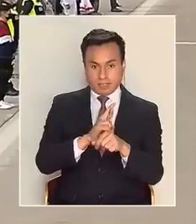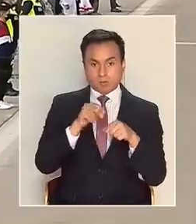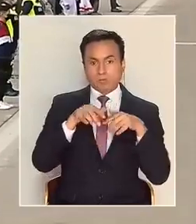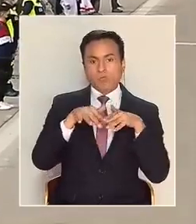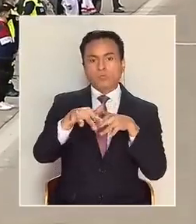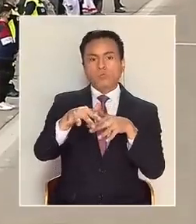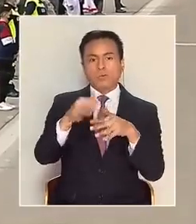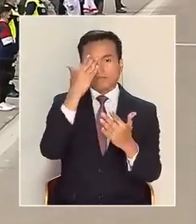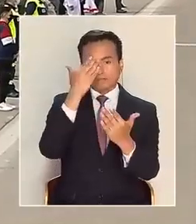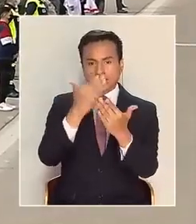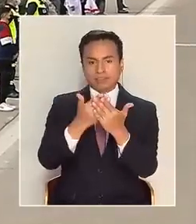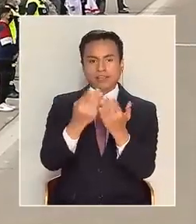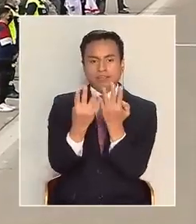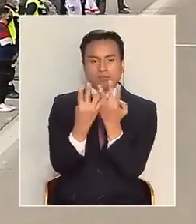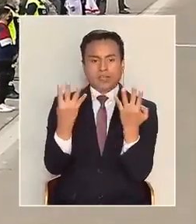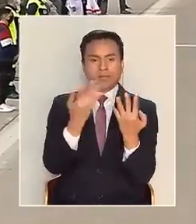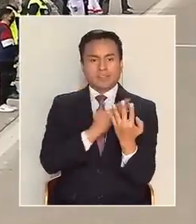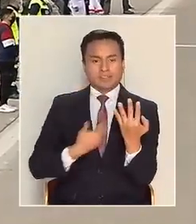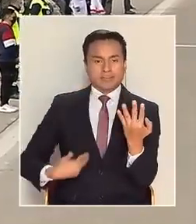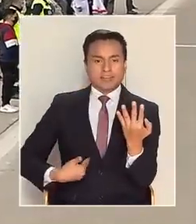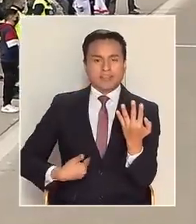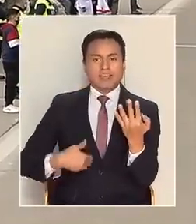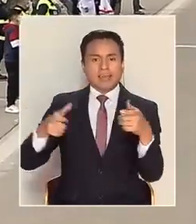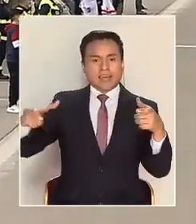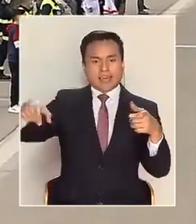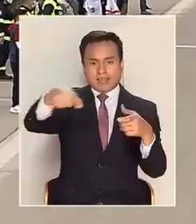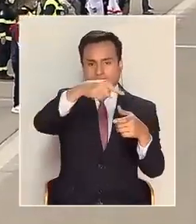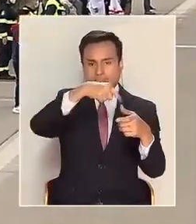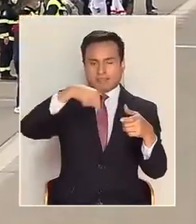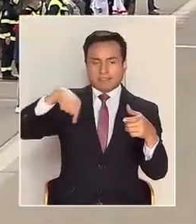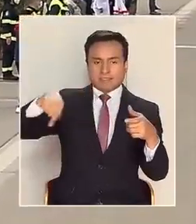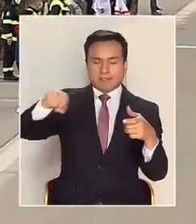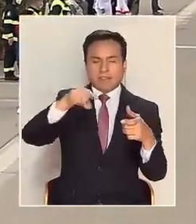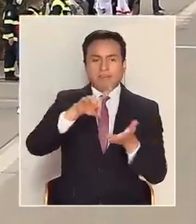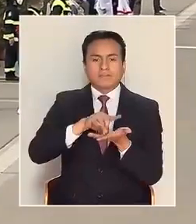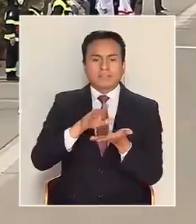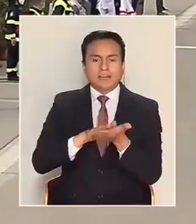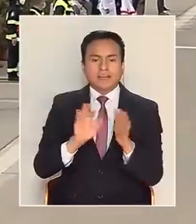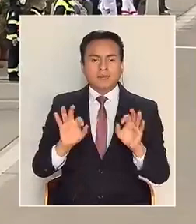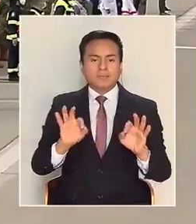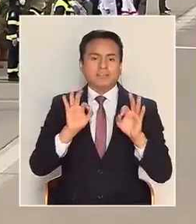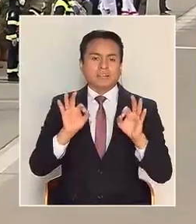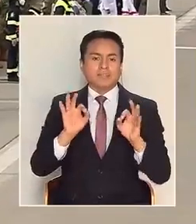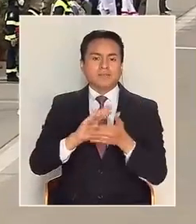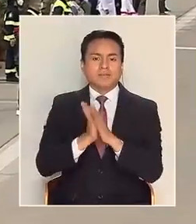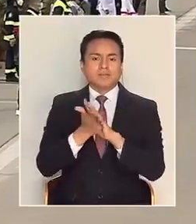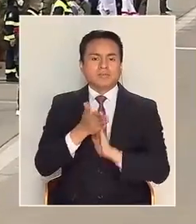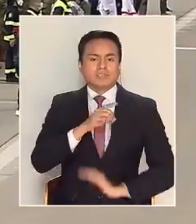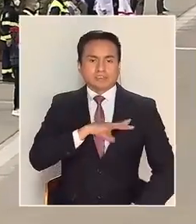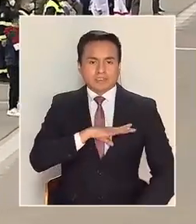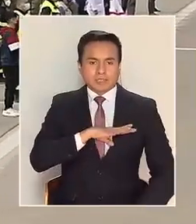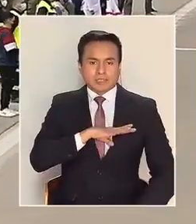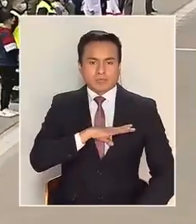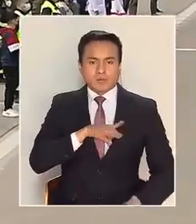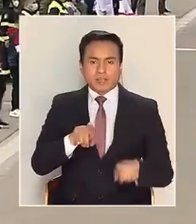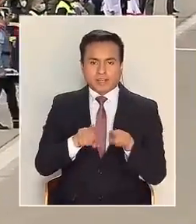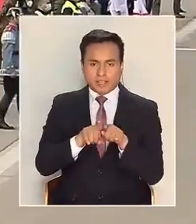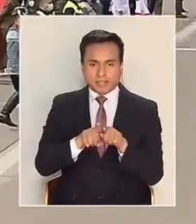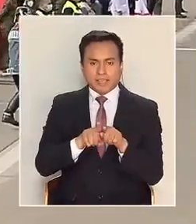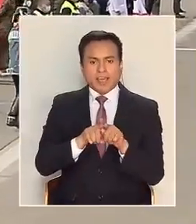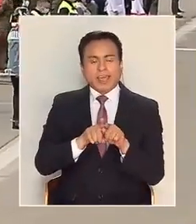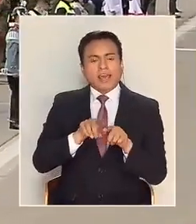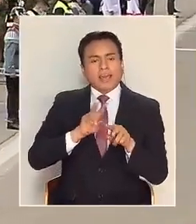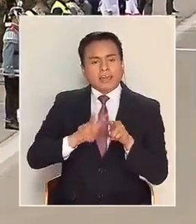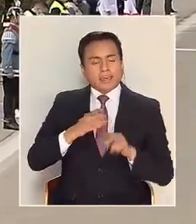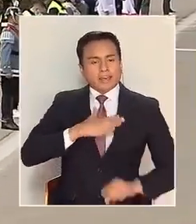plenitud frente a la tribuna presidencial en este elipse, en esta fecha tan especial para todo Chile, donde se ha querido